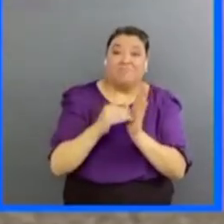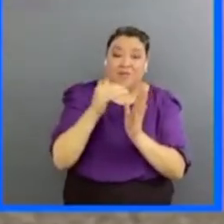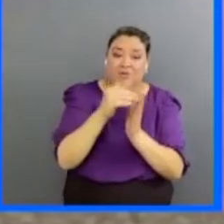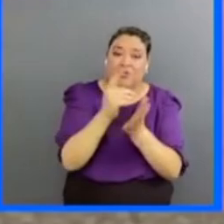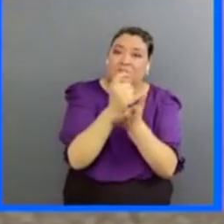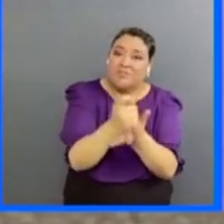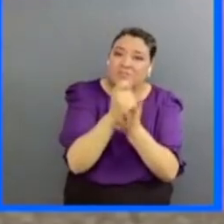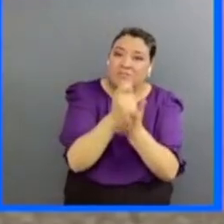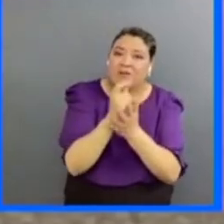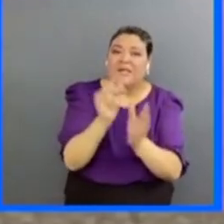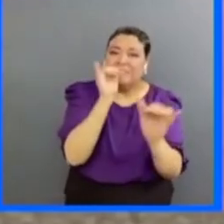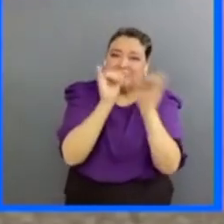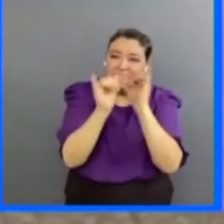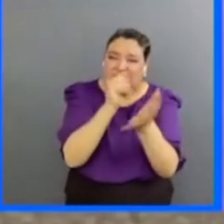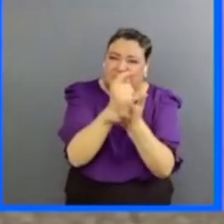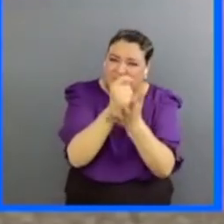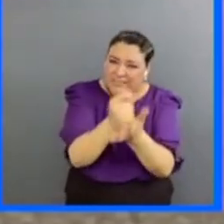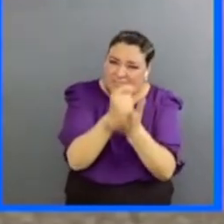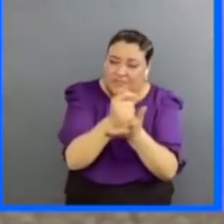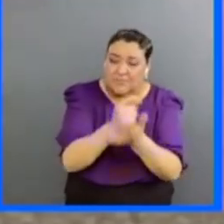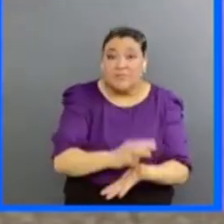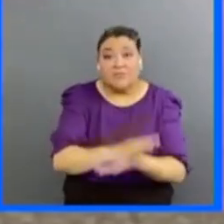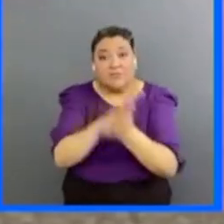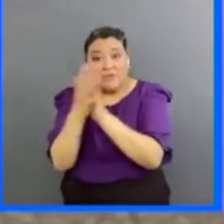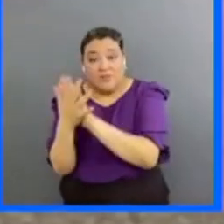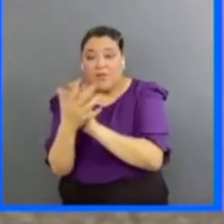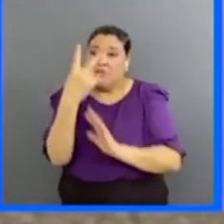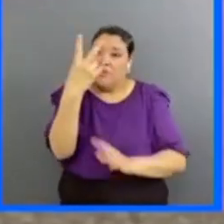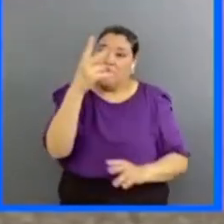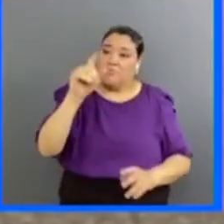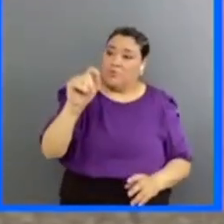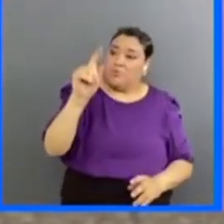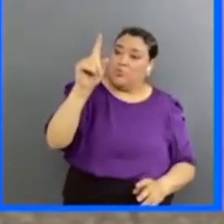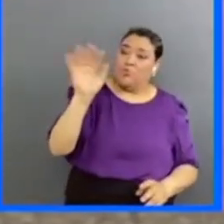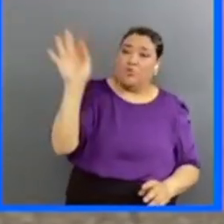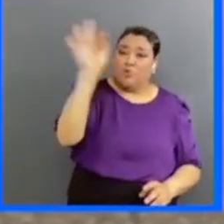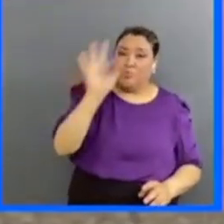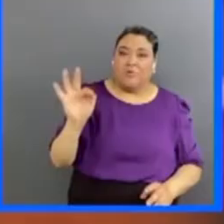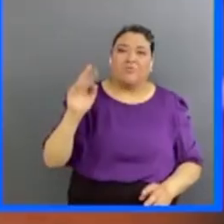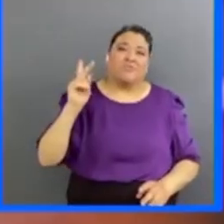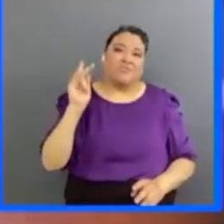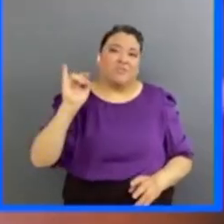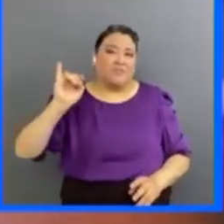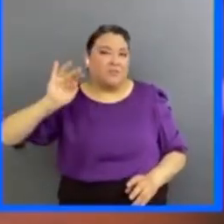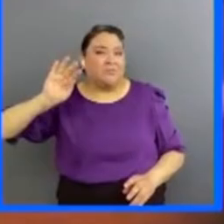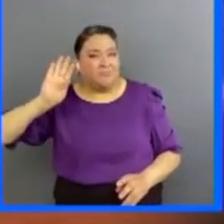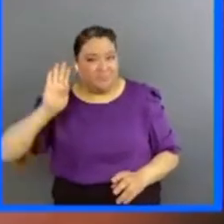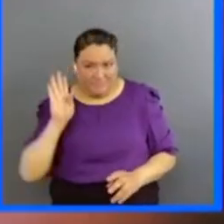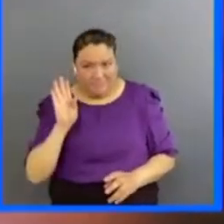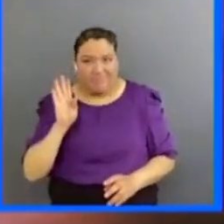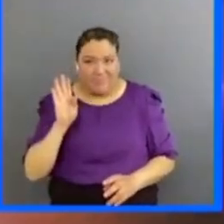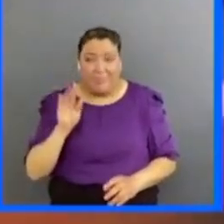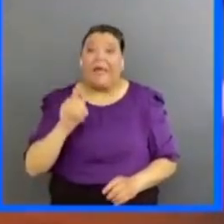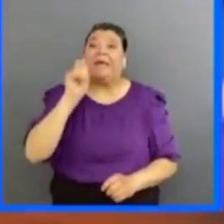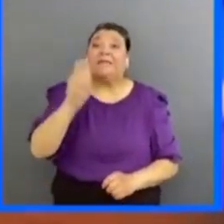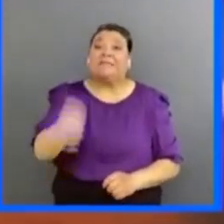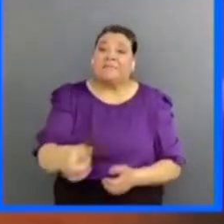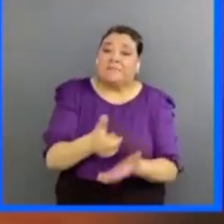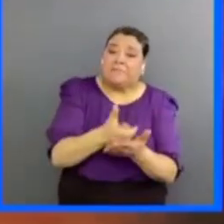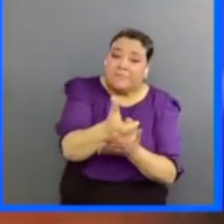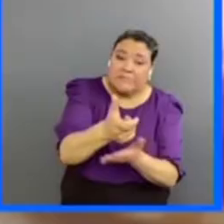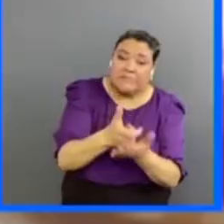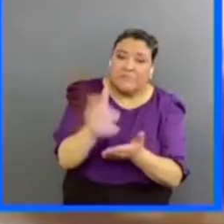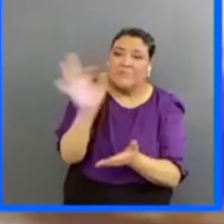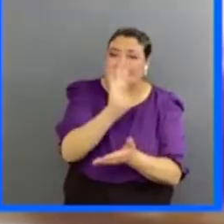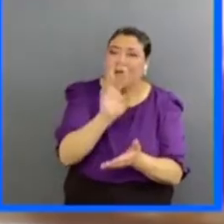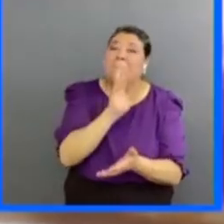alcoholismo, lo que equivale al 2.1% del Producto Interno Bruto. Este gasto podría ser evitado